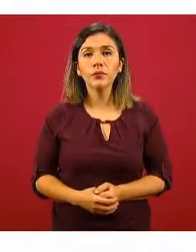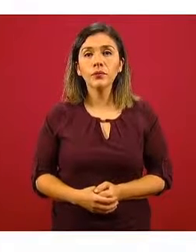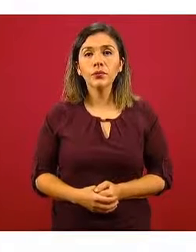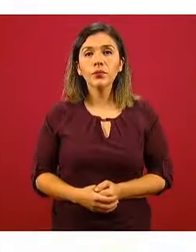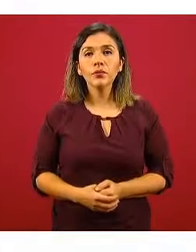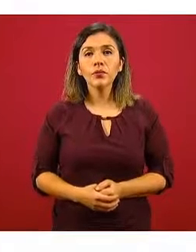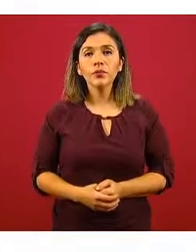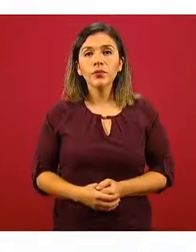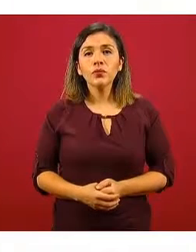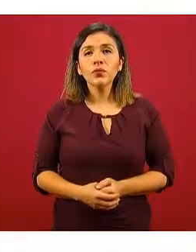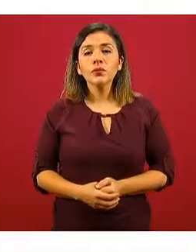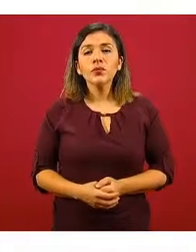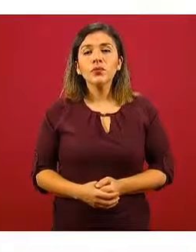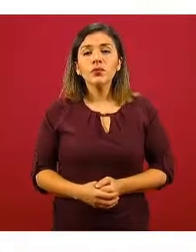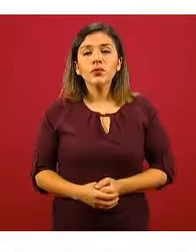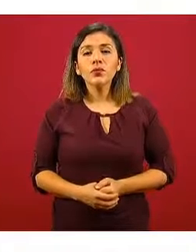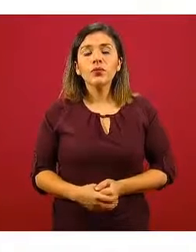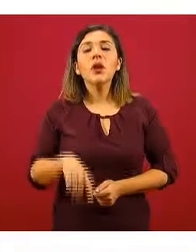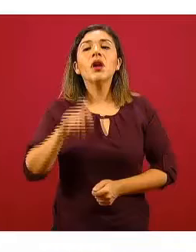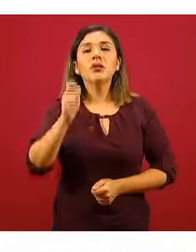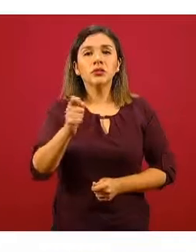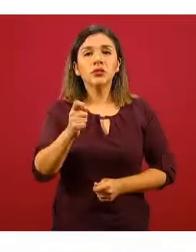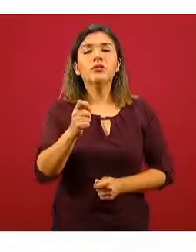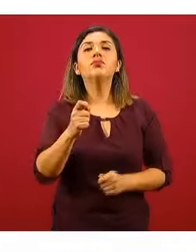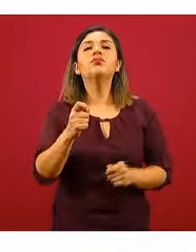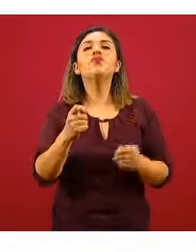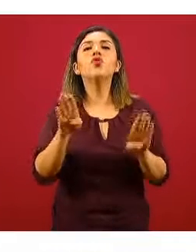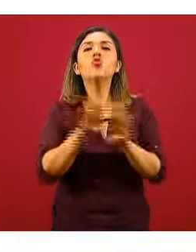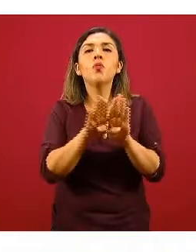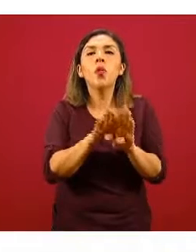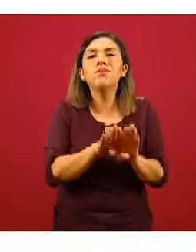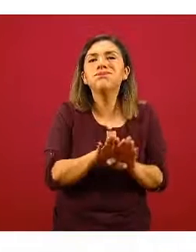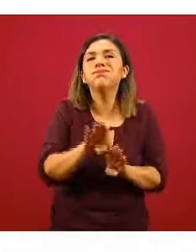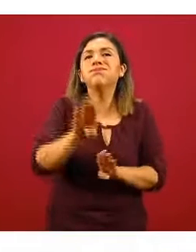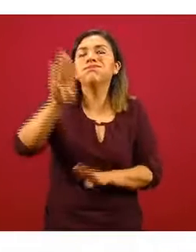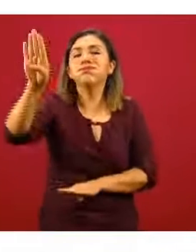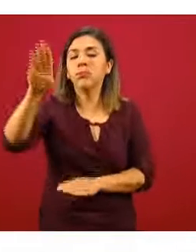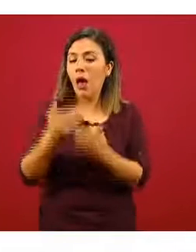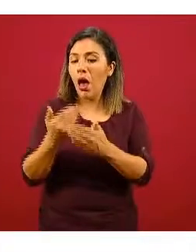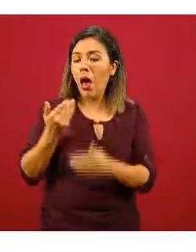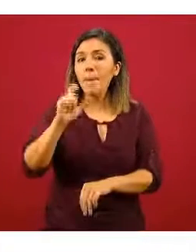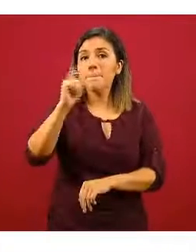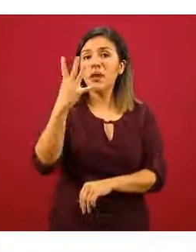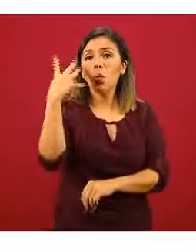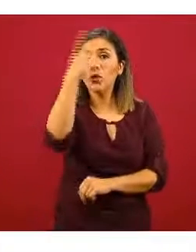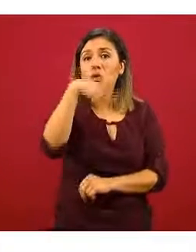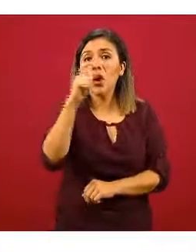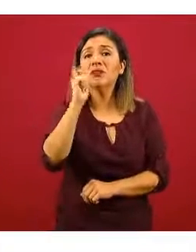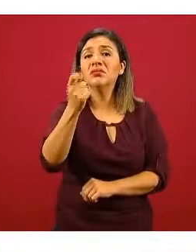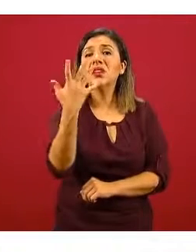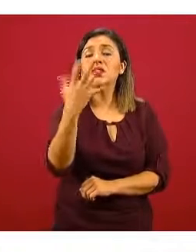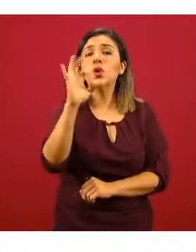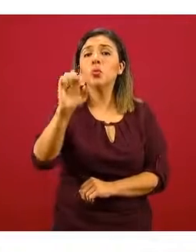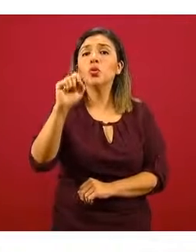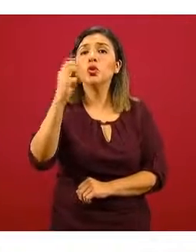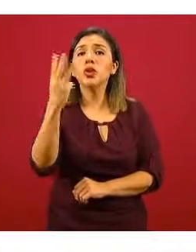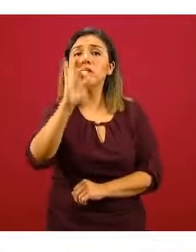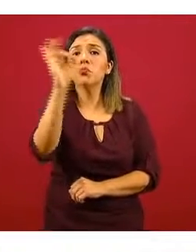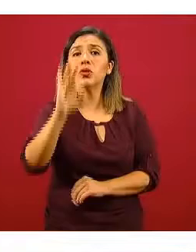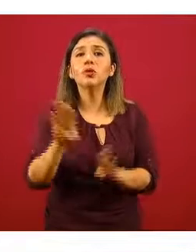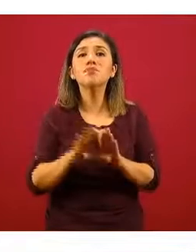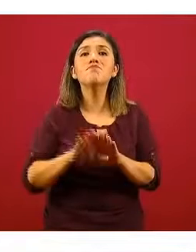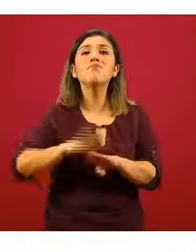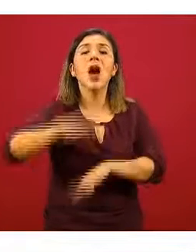veremos la carga acumulada confirmada. El incremento de las últimas 24 horas fue el 5.3%, que